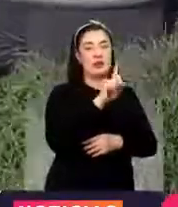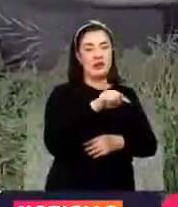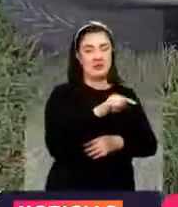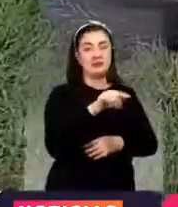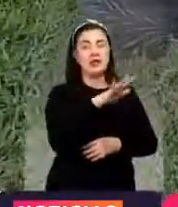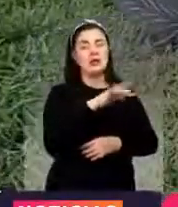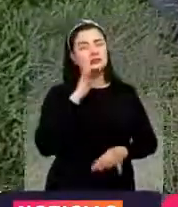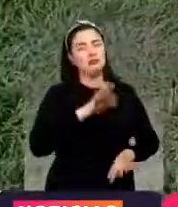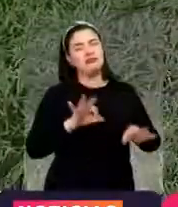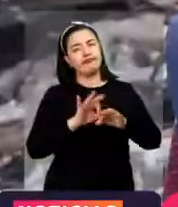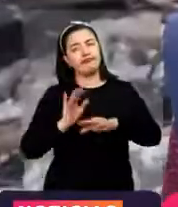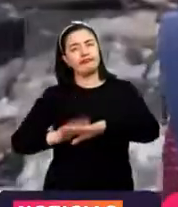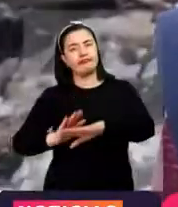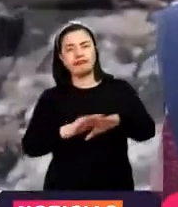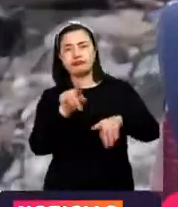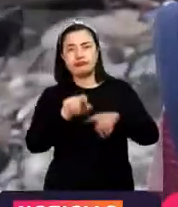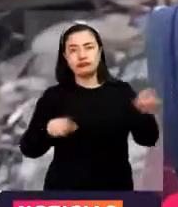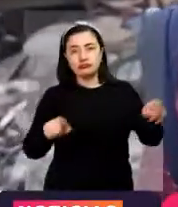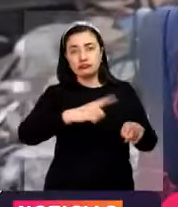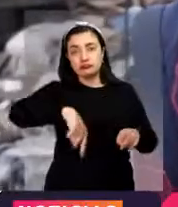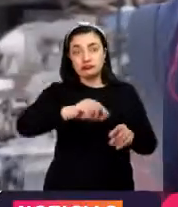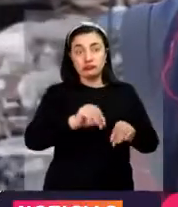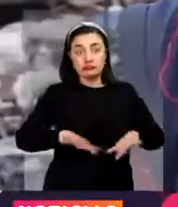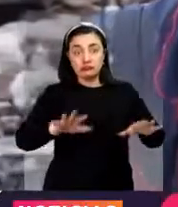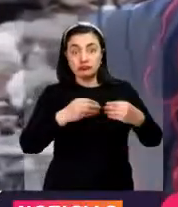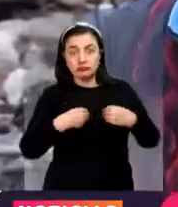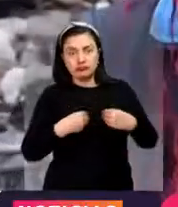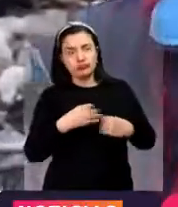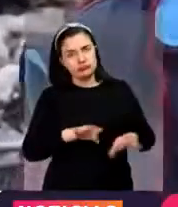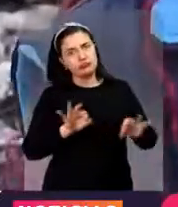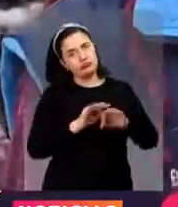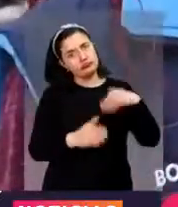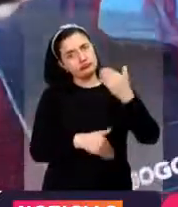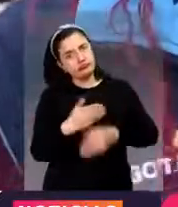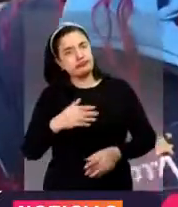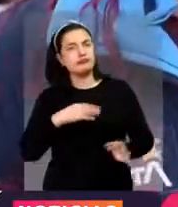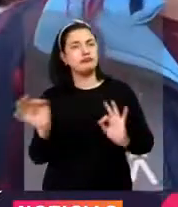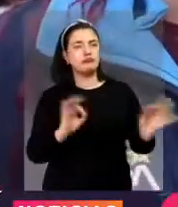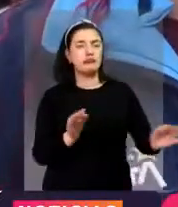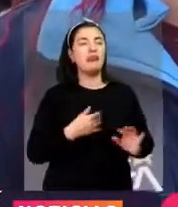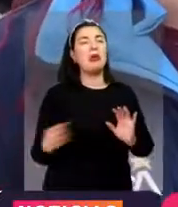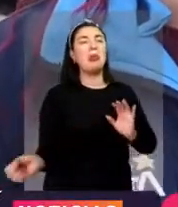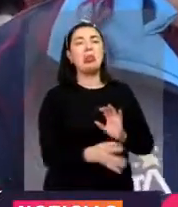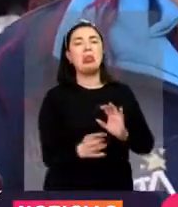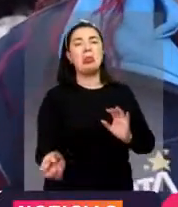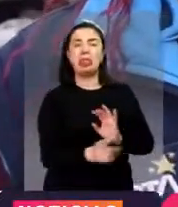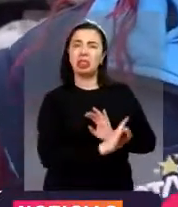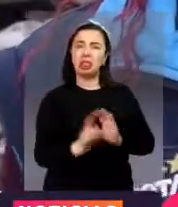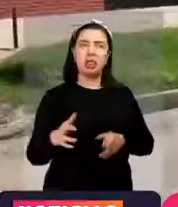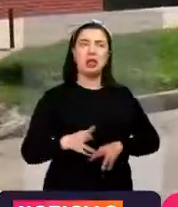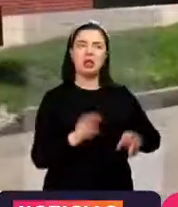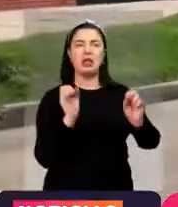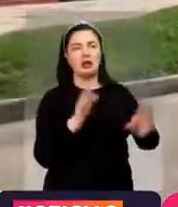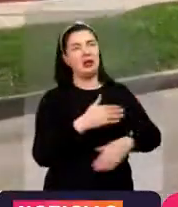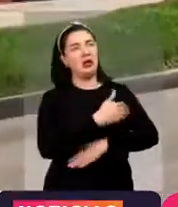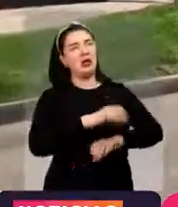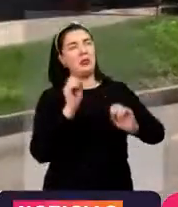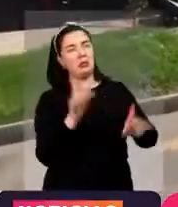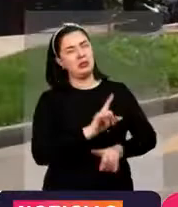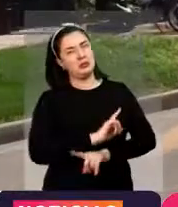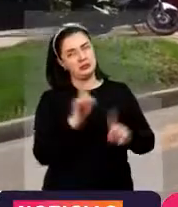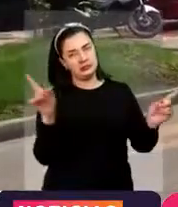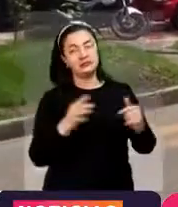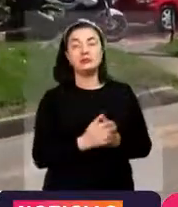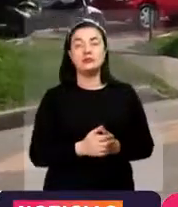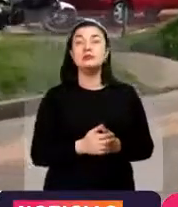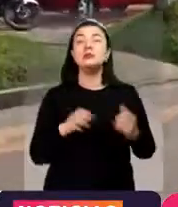invitación especial a los comerciantes de la zona para que hagan la correcta gestión de estas para que no terminen arrojadas en nuestros canales y en la vía pública. Los neumáticos pueden